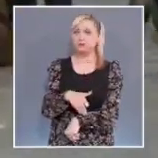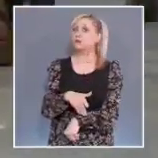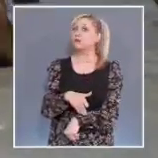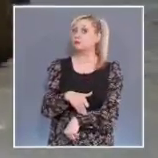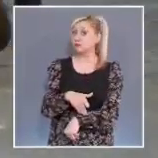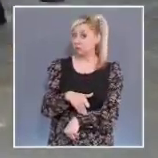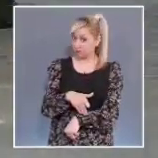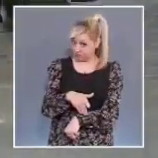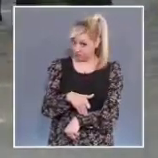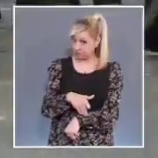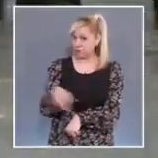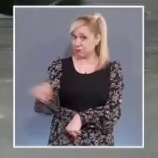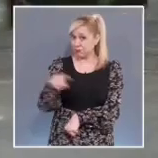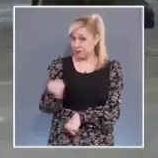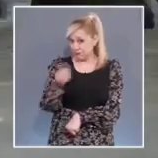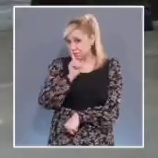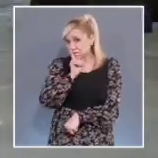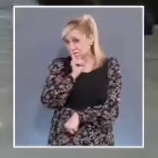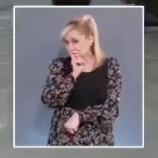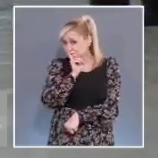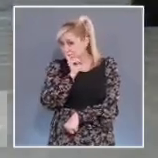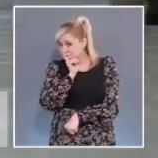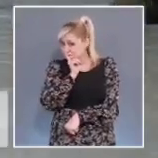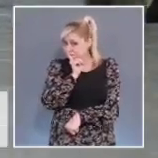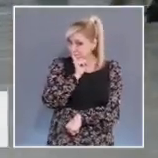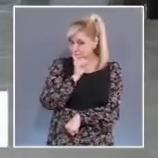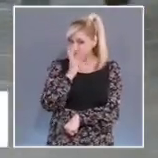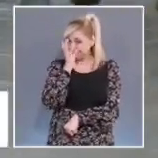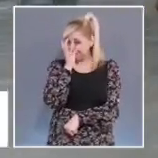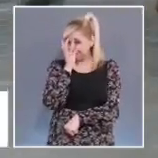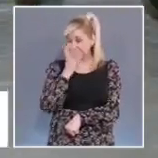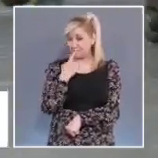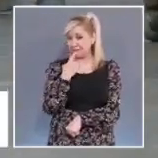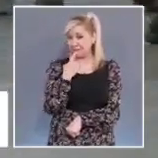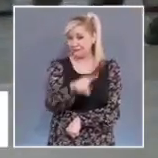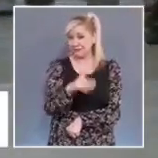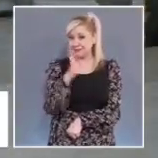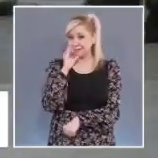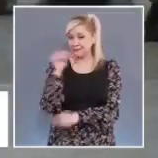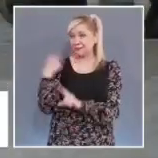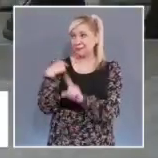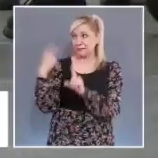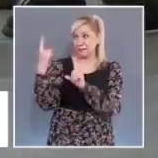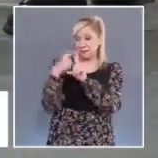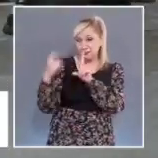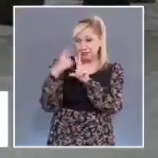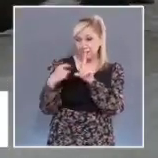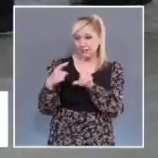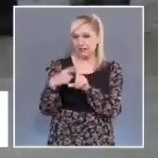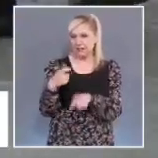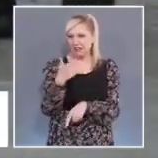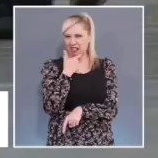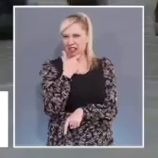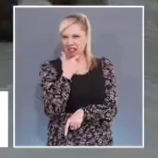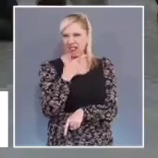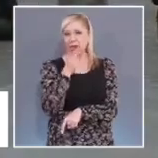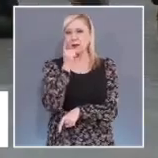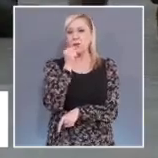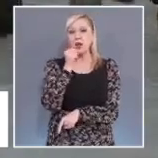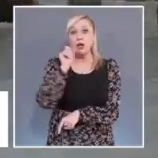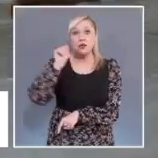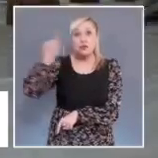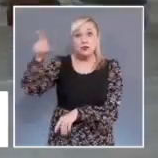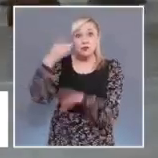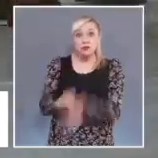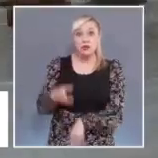las autoridades debido, se indica, a que reciben burlas y humillaciones por parte de los agentes del Ministerio Público. Esto de acuerdo